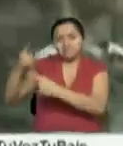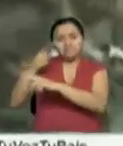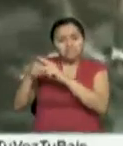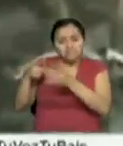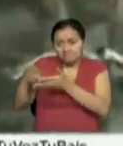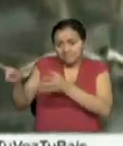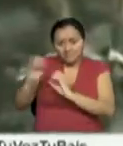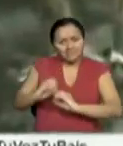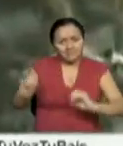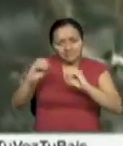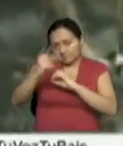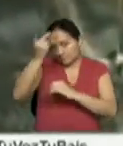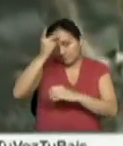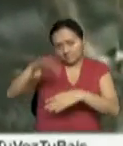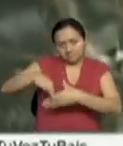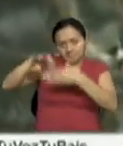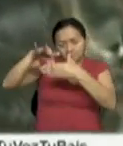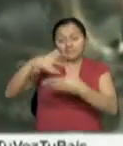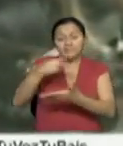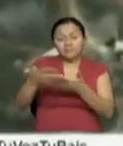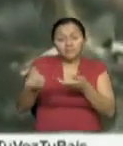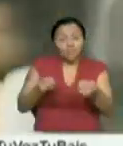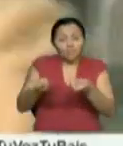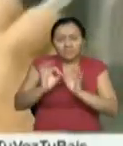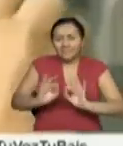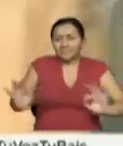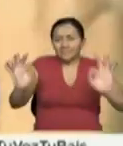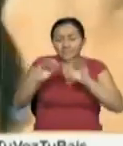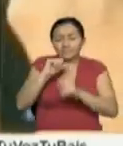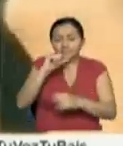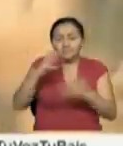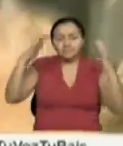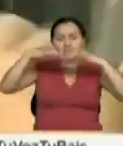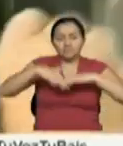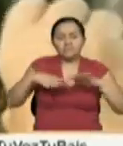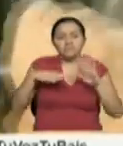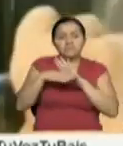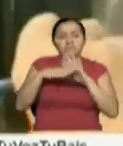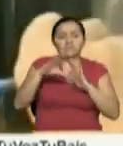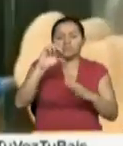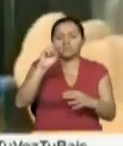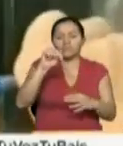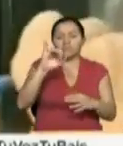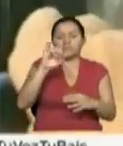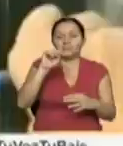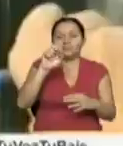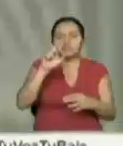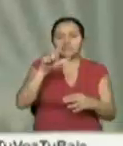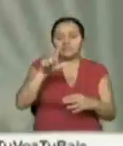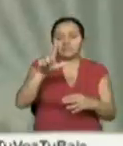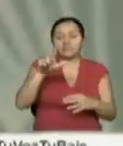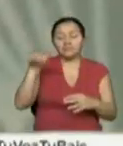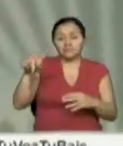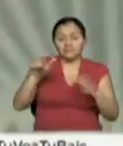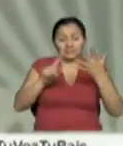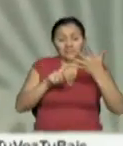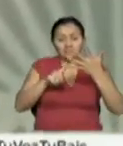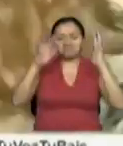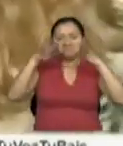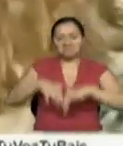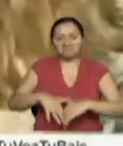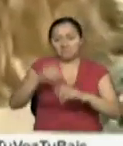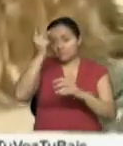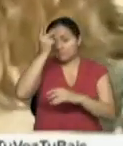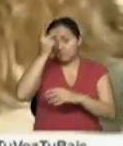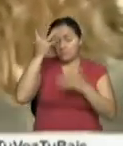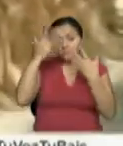cancelados. El aviso de esta falta de control ya se produjo casi de inmediato con la quiebra del Banco Continental, el quinto más grande del país, y cuya deuda al